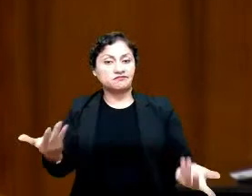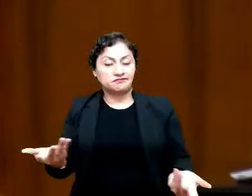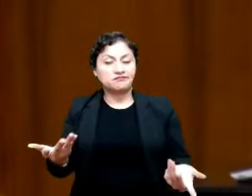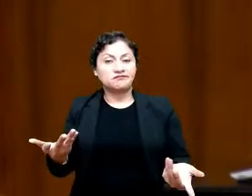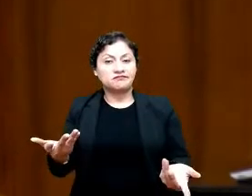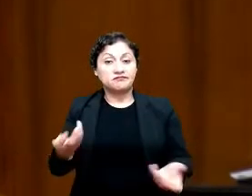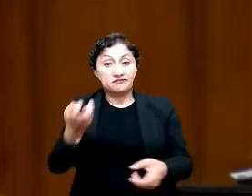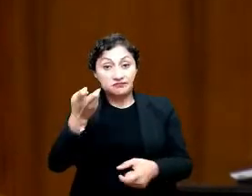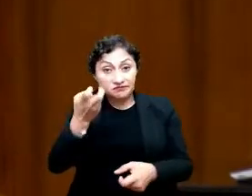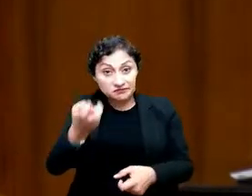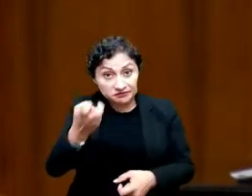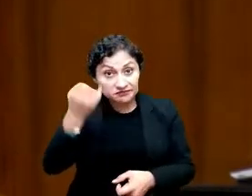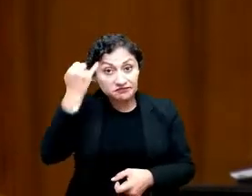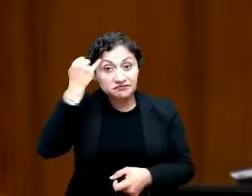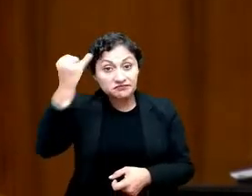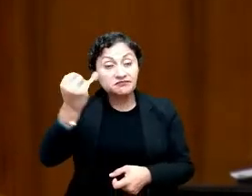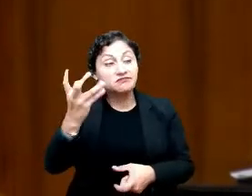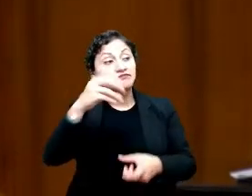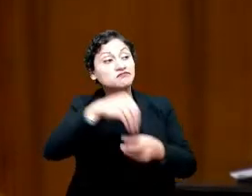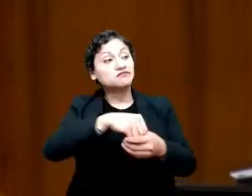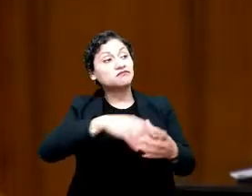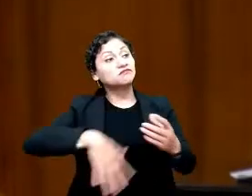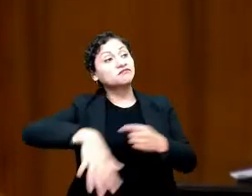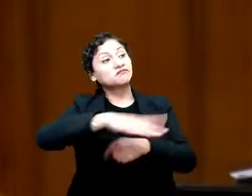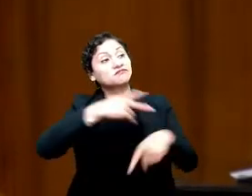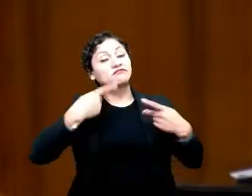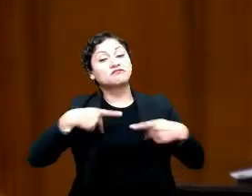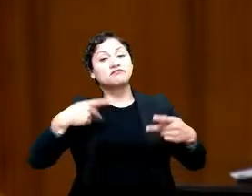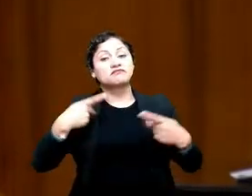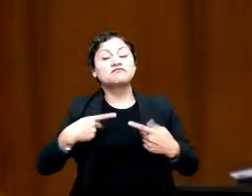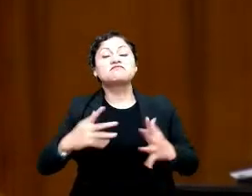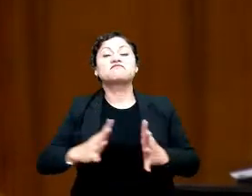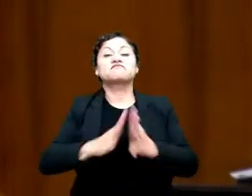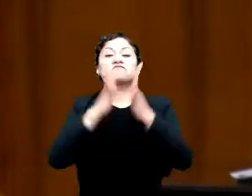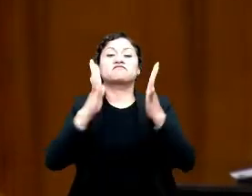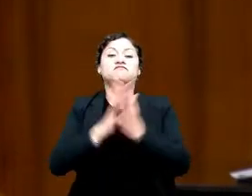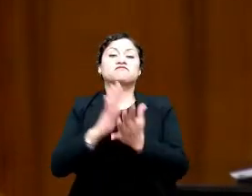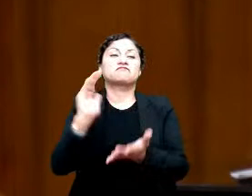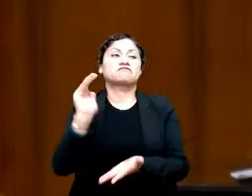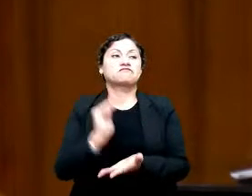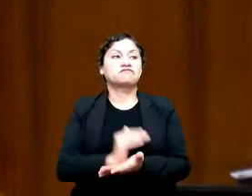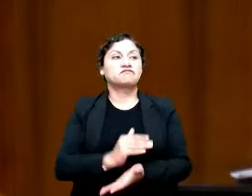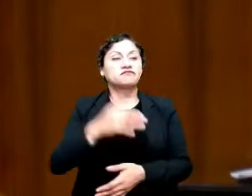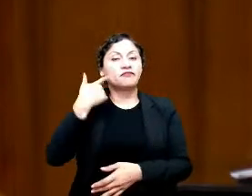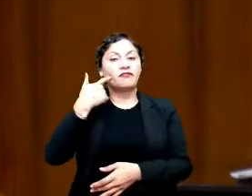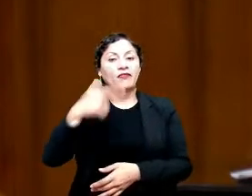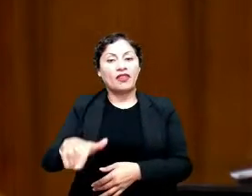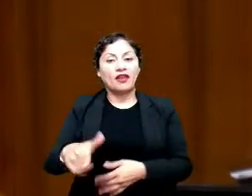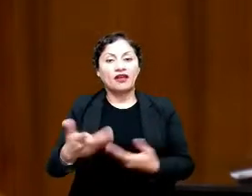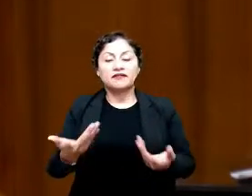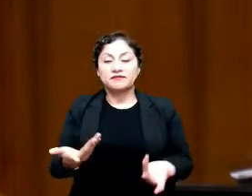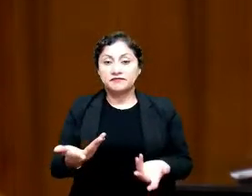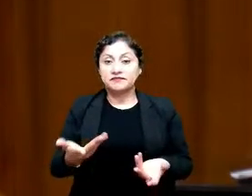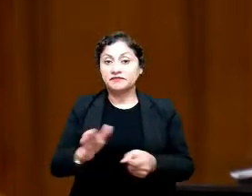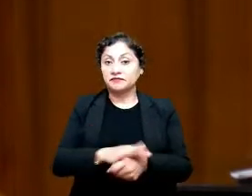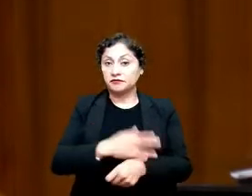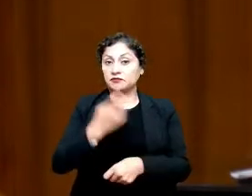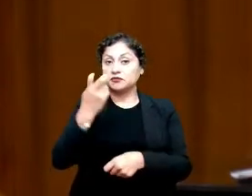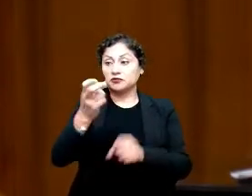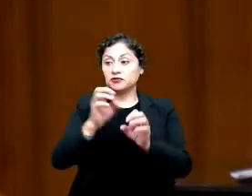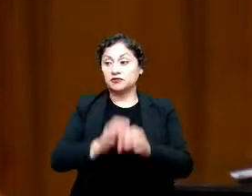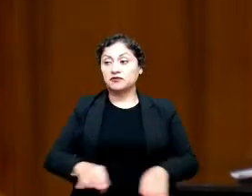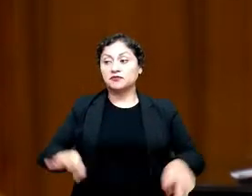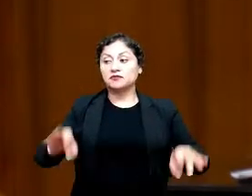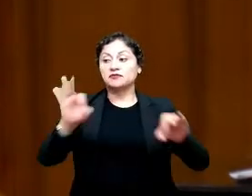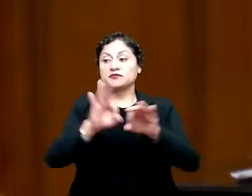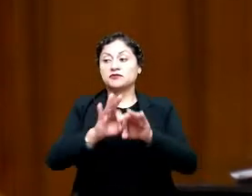han minado la participación democrática en muchas ocasiones, por lo que es importante saber